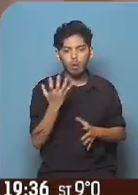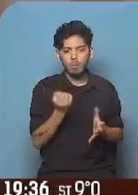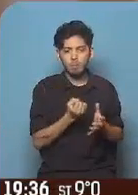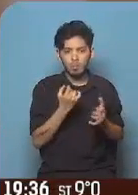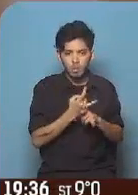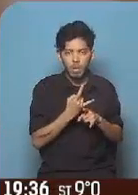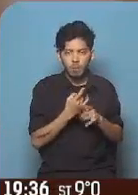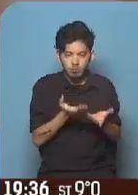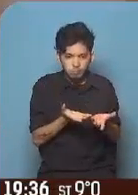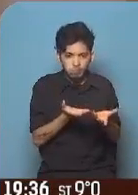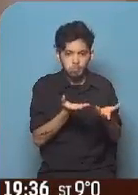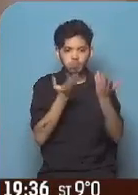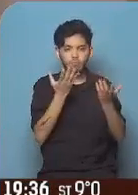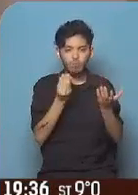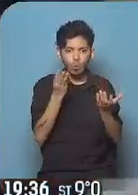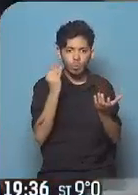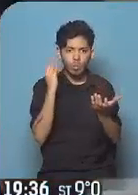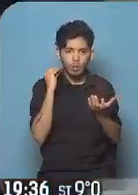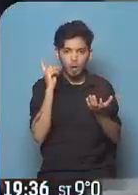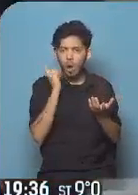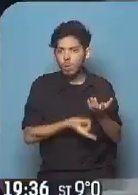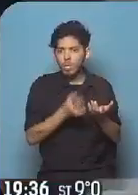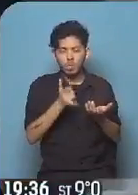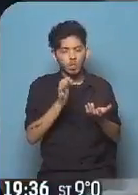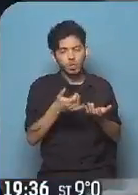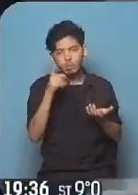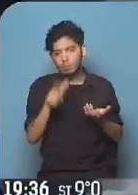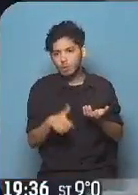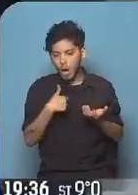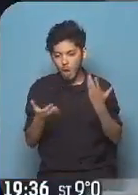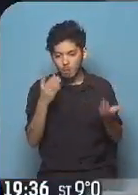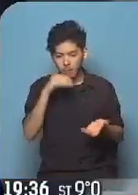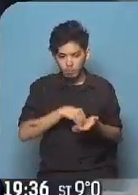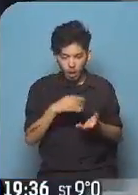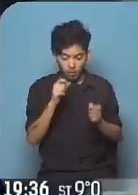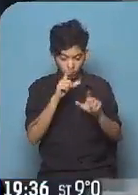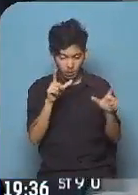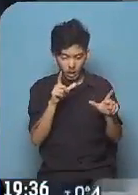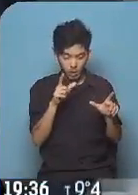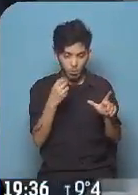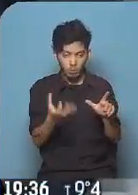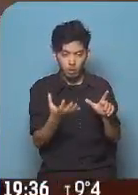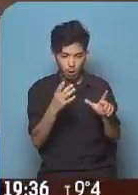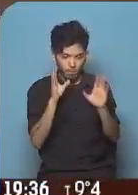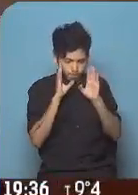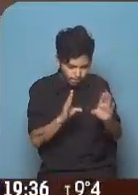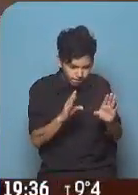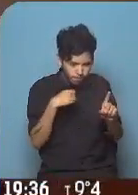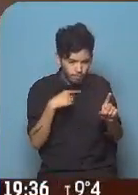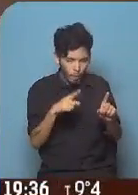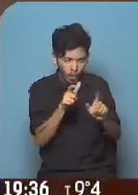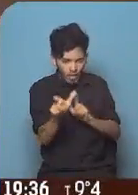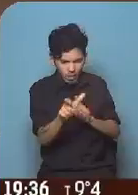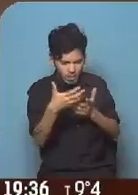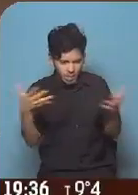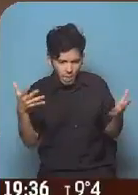remarcaciones constantemente. Esto obliga también al consumidor a comparar más, ¿no? A estar atentos porque hay grandes diferencias de